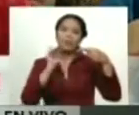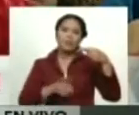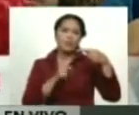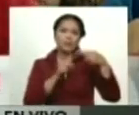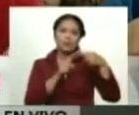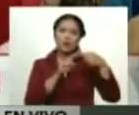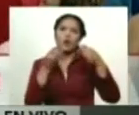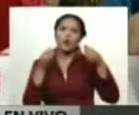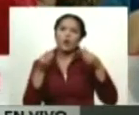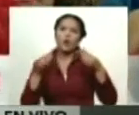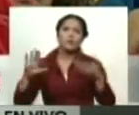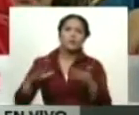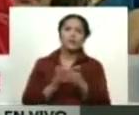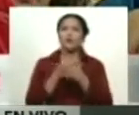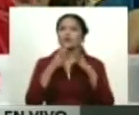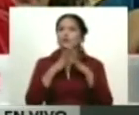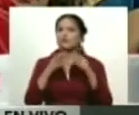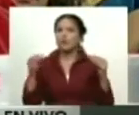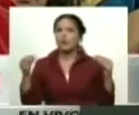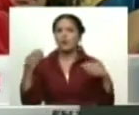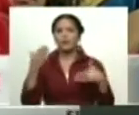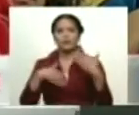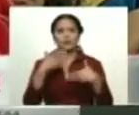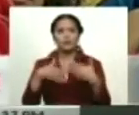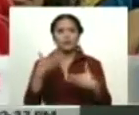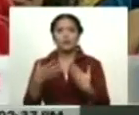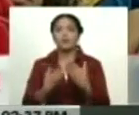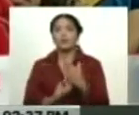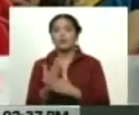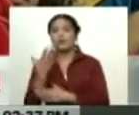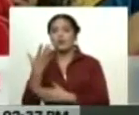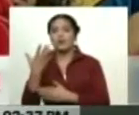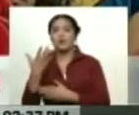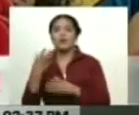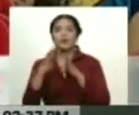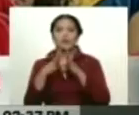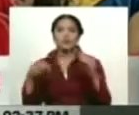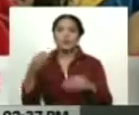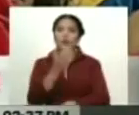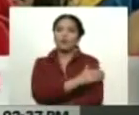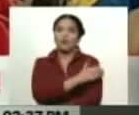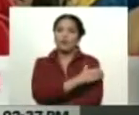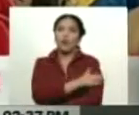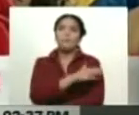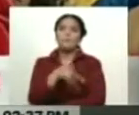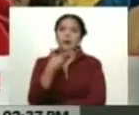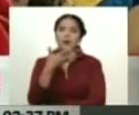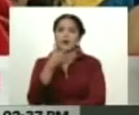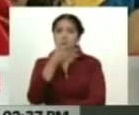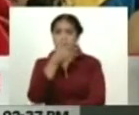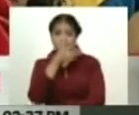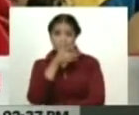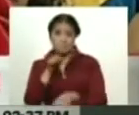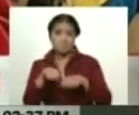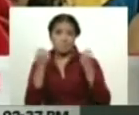cómo vencer todos los mecanismos que ha creado la burguesía parasitaria para burlar